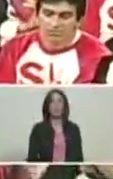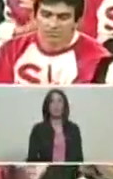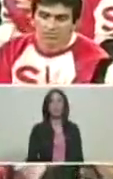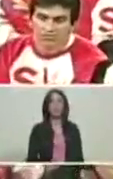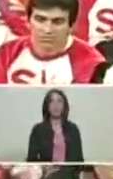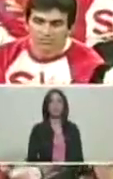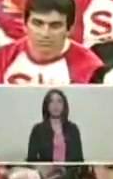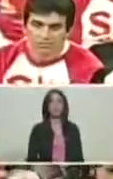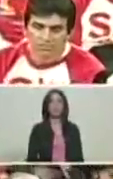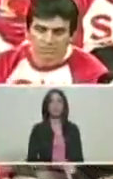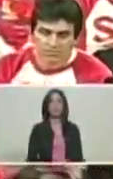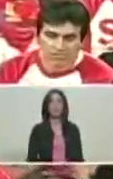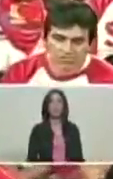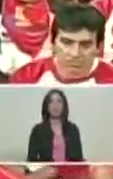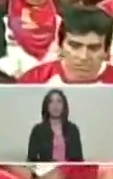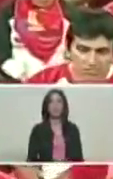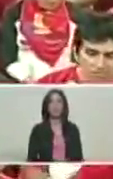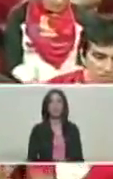Bueno, compatriotas,